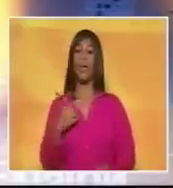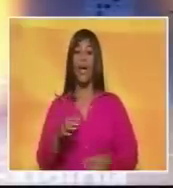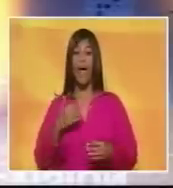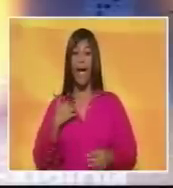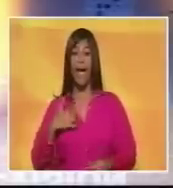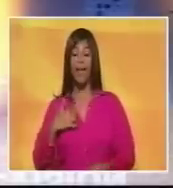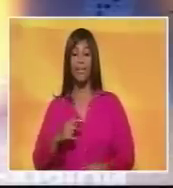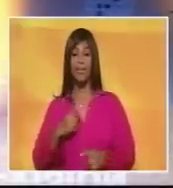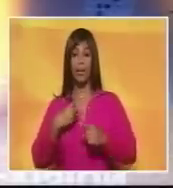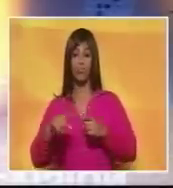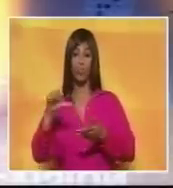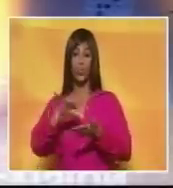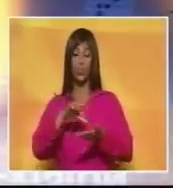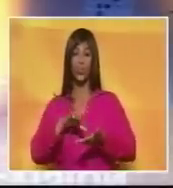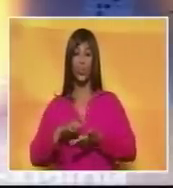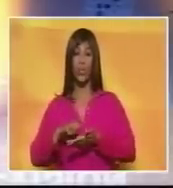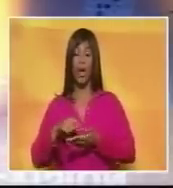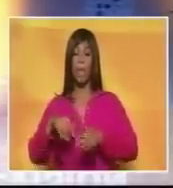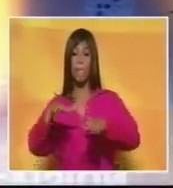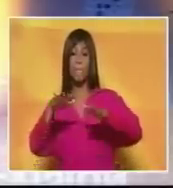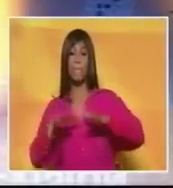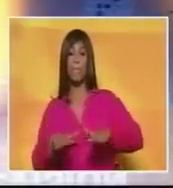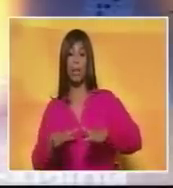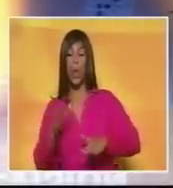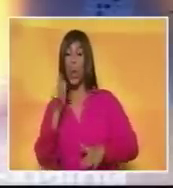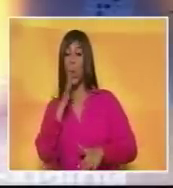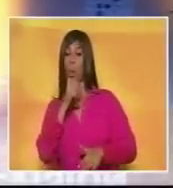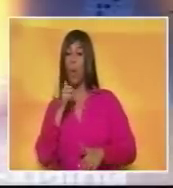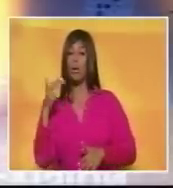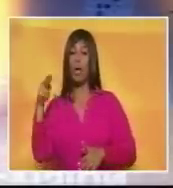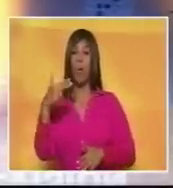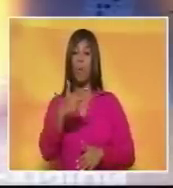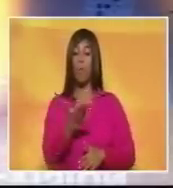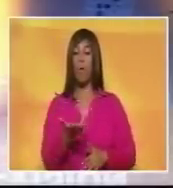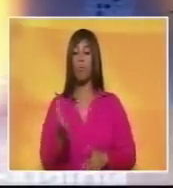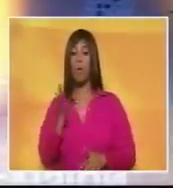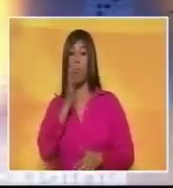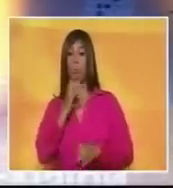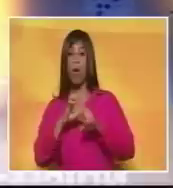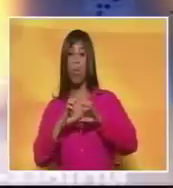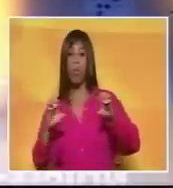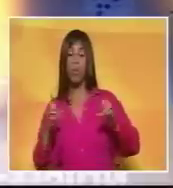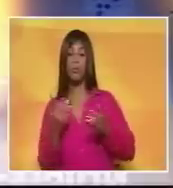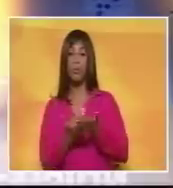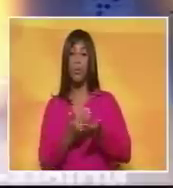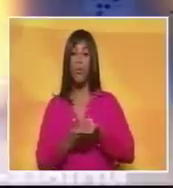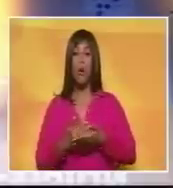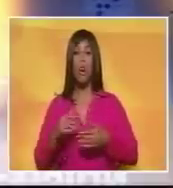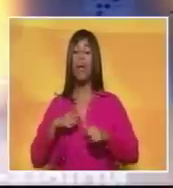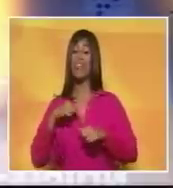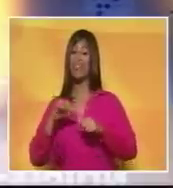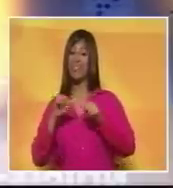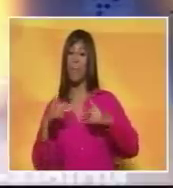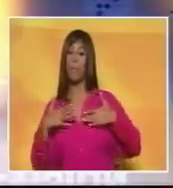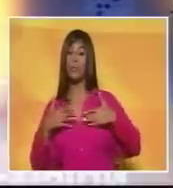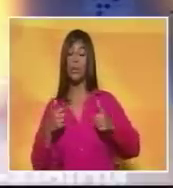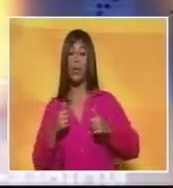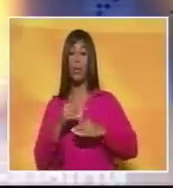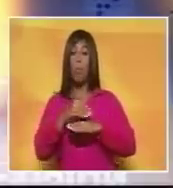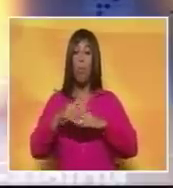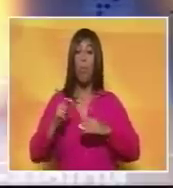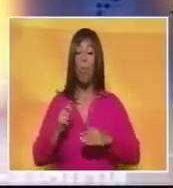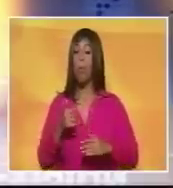las principales ciudades amanecieron paralizadas, no hay transporte público, actividades educativas y los servicios de salud serán limitados. Tampoco hay